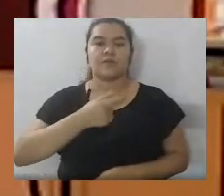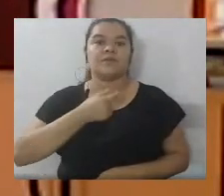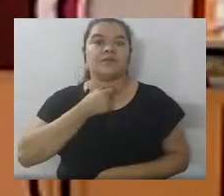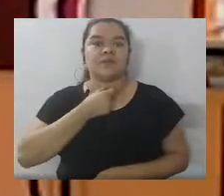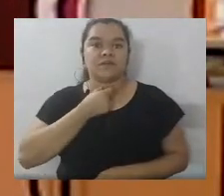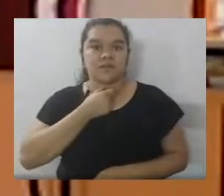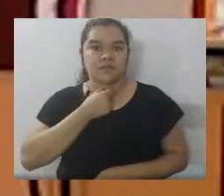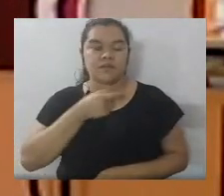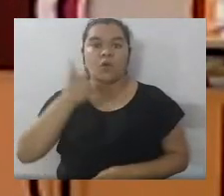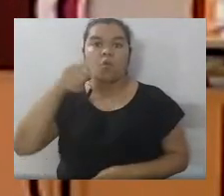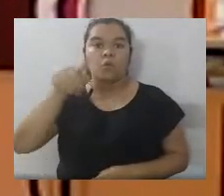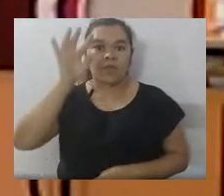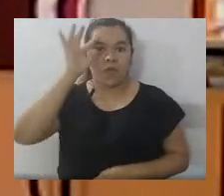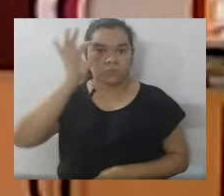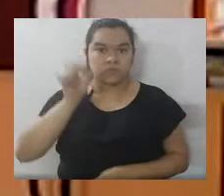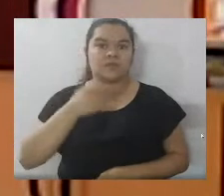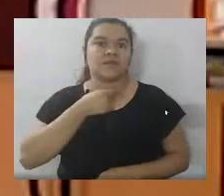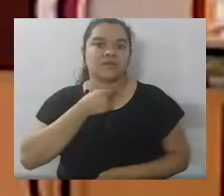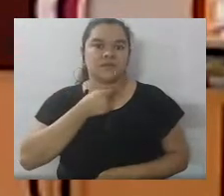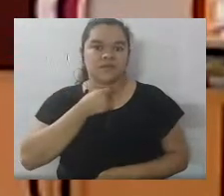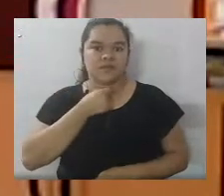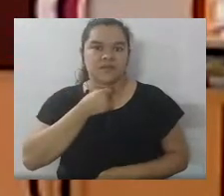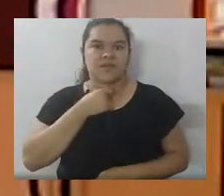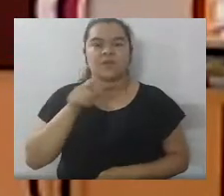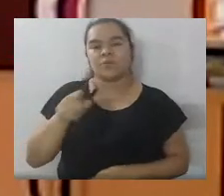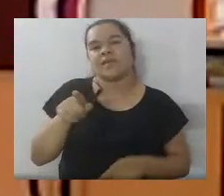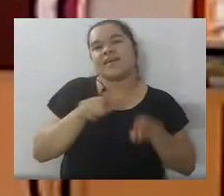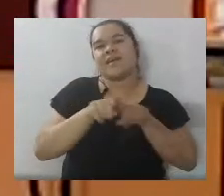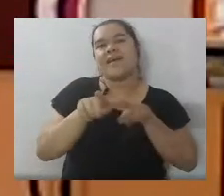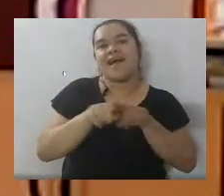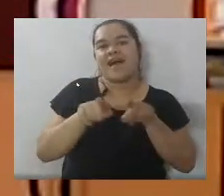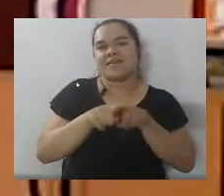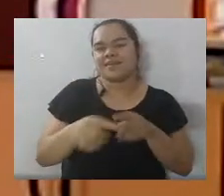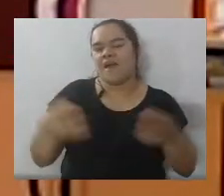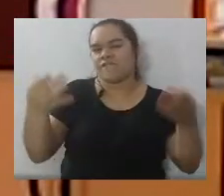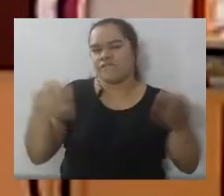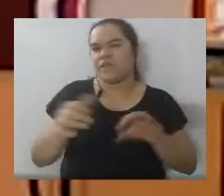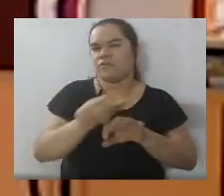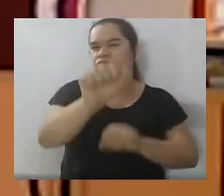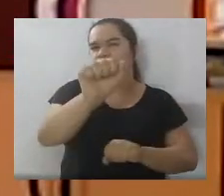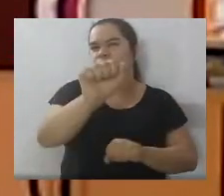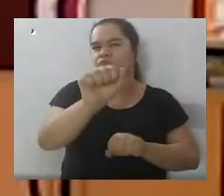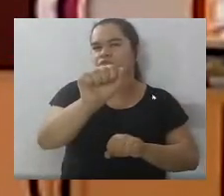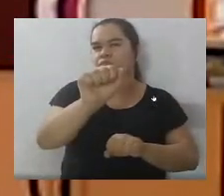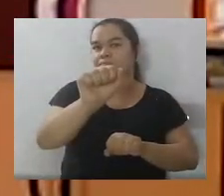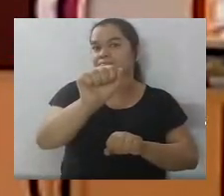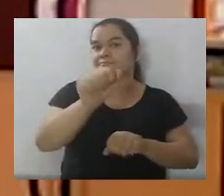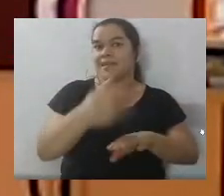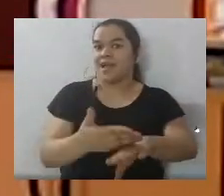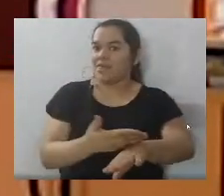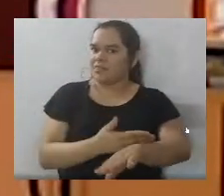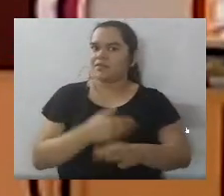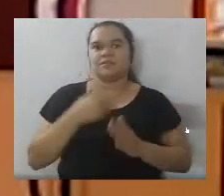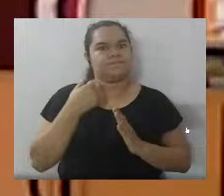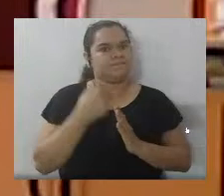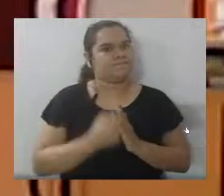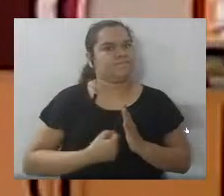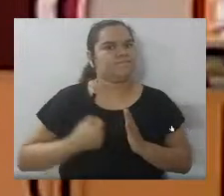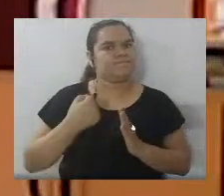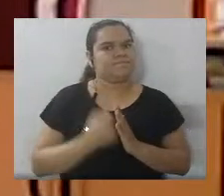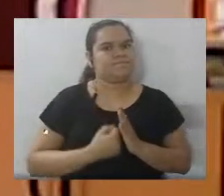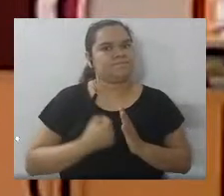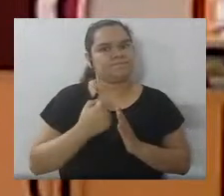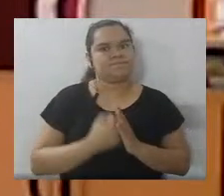sepan que una carrera requiere, para ser exitosa, requiere que ustedes se esfuercen. Ustedes tienen